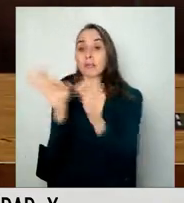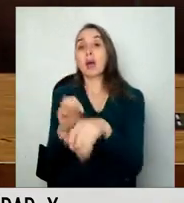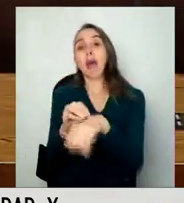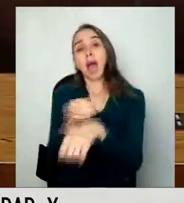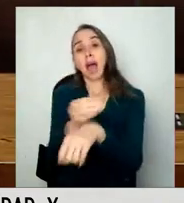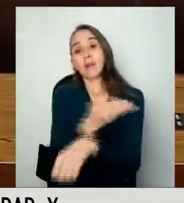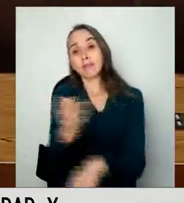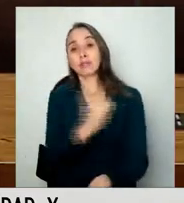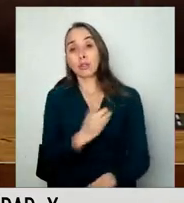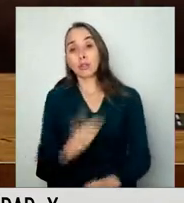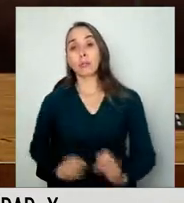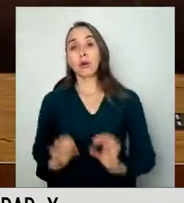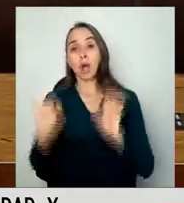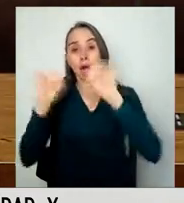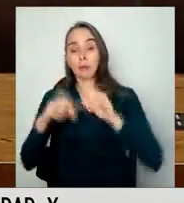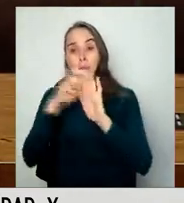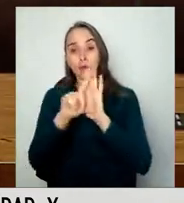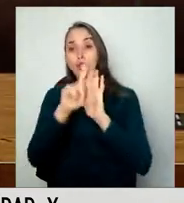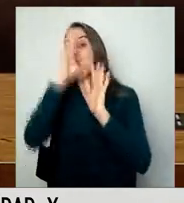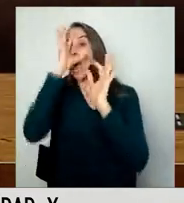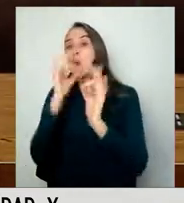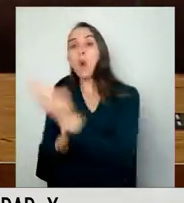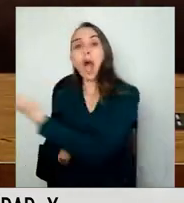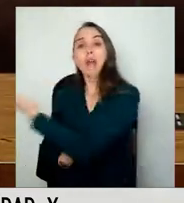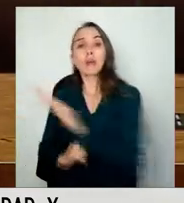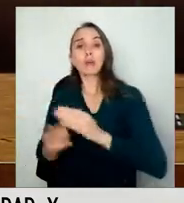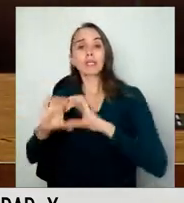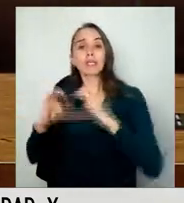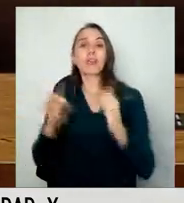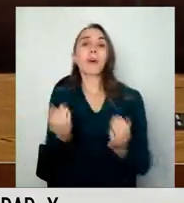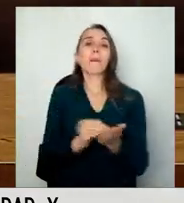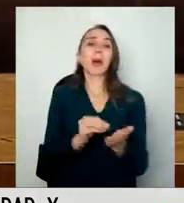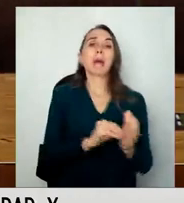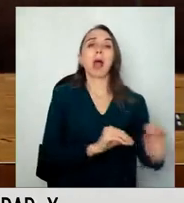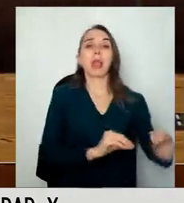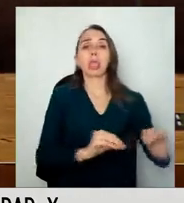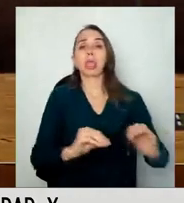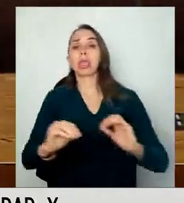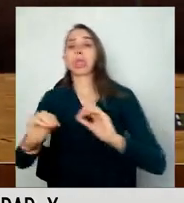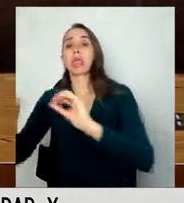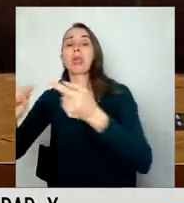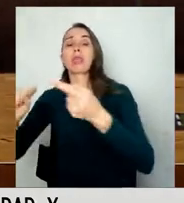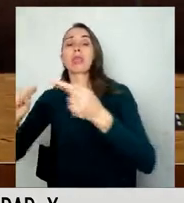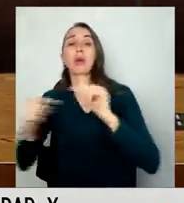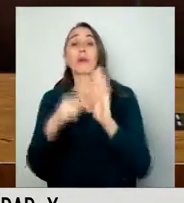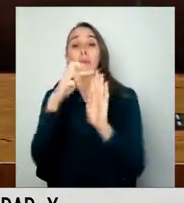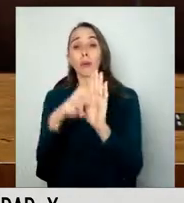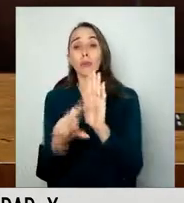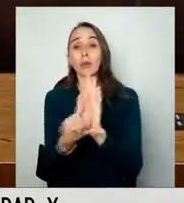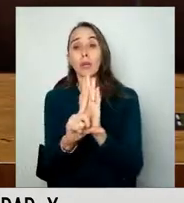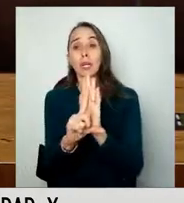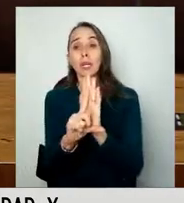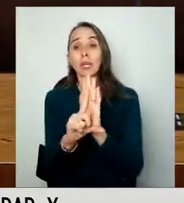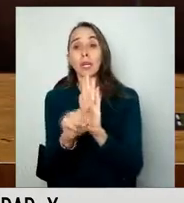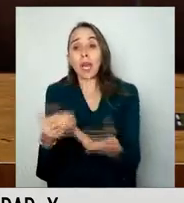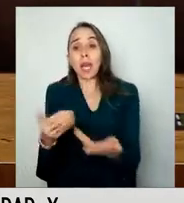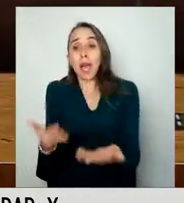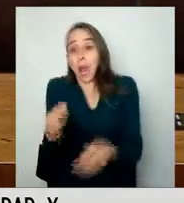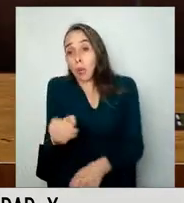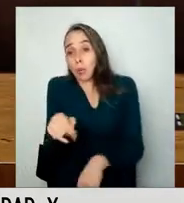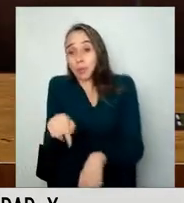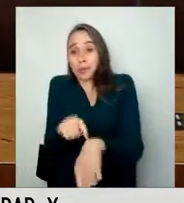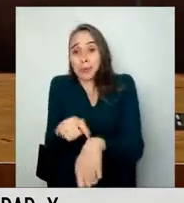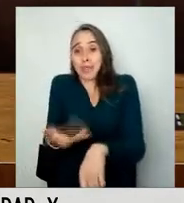el proyecto tal como salió el senado y no prolongar más su discusión dado que es un proyecto que sobre todo en los momentos actuales